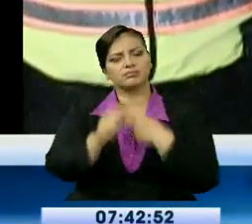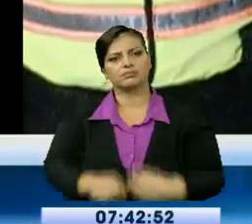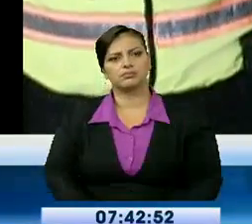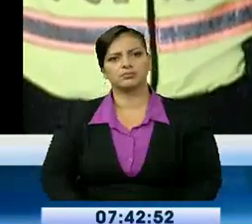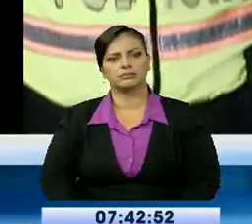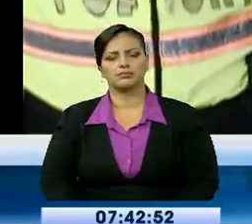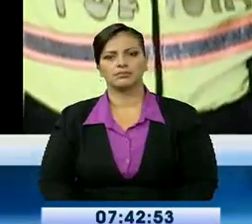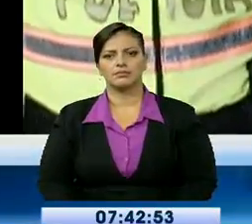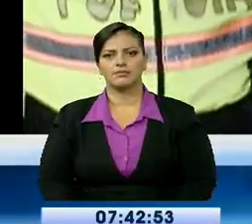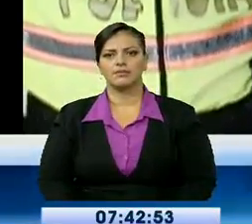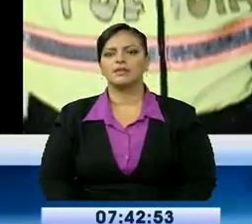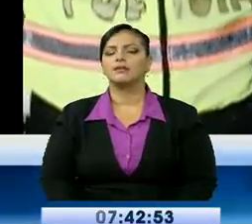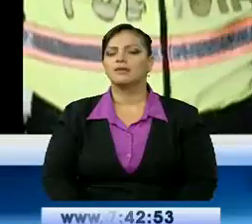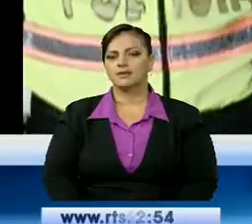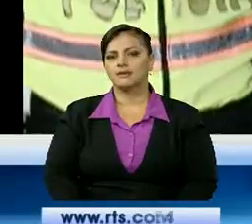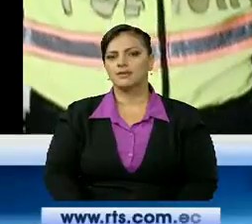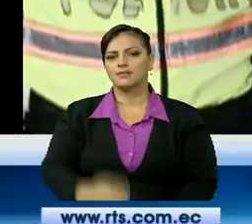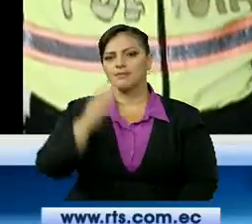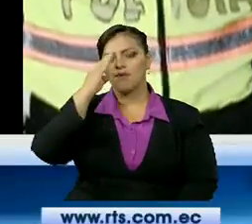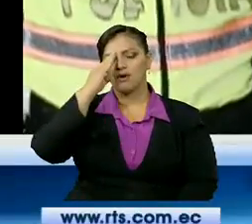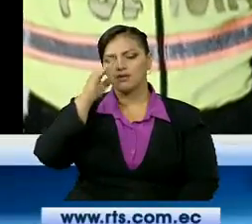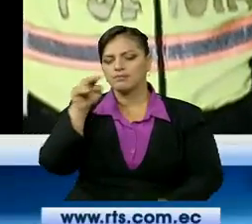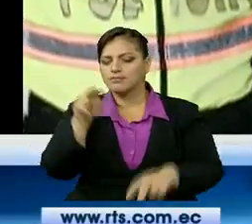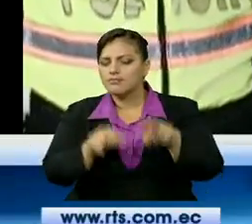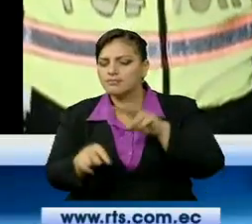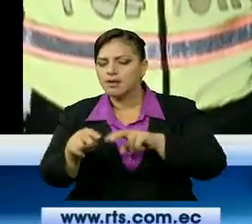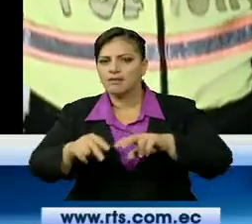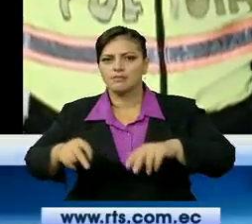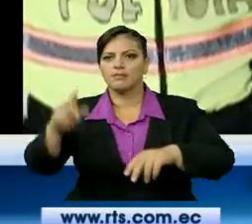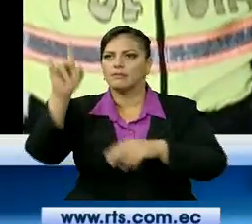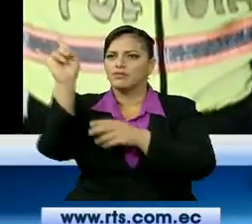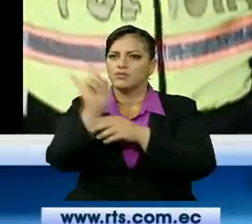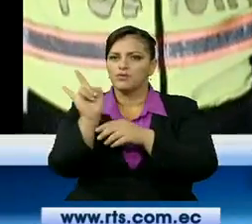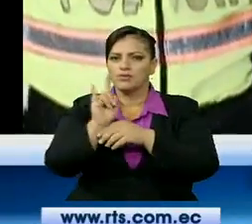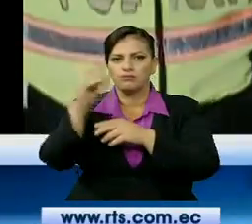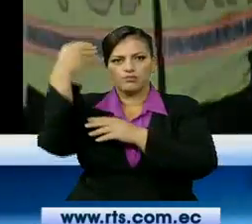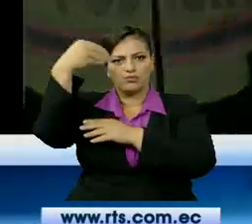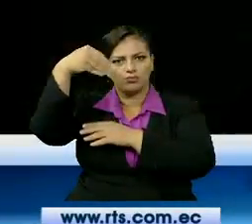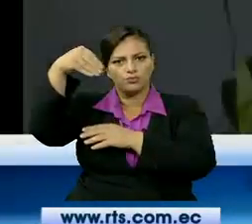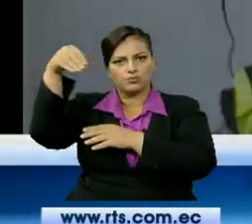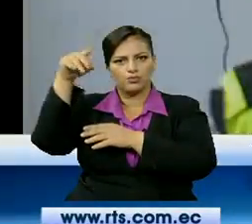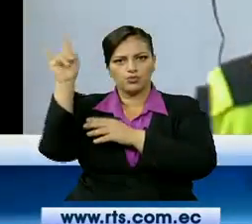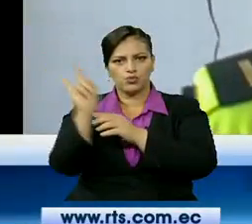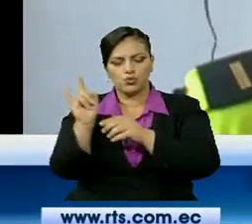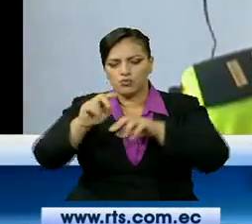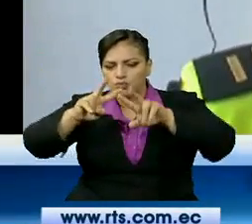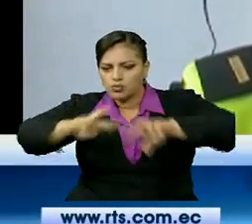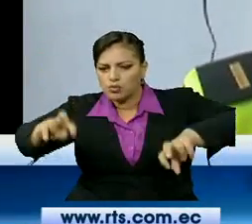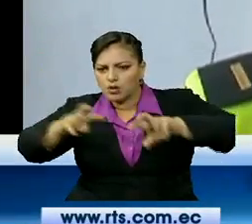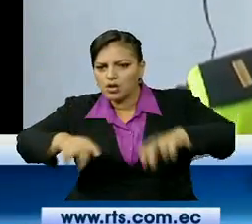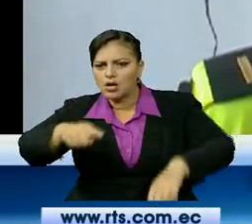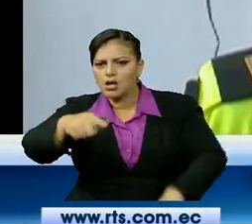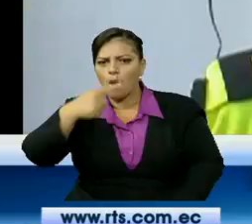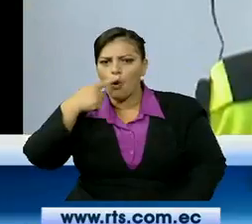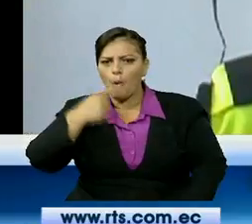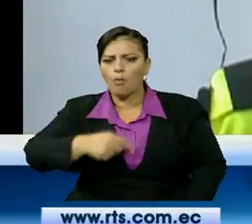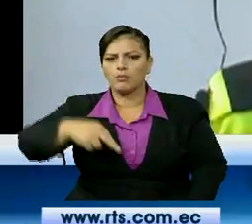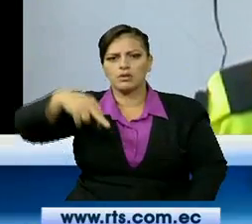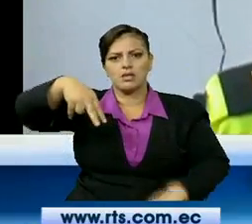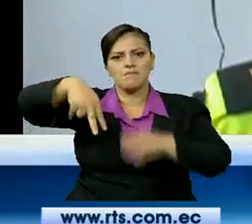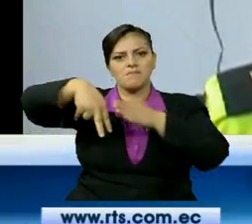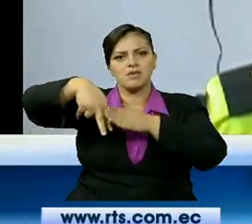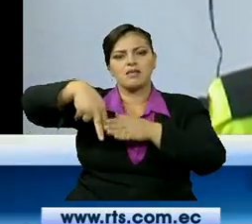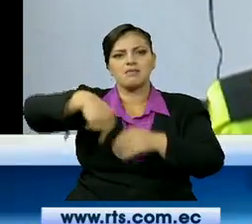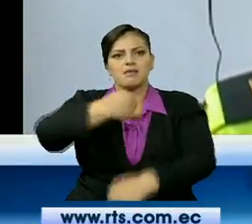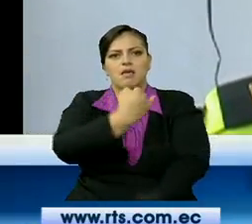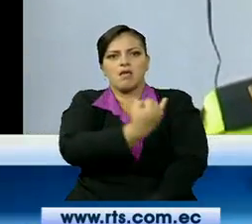presentaba en la pierna. Con estos antecedentes se difunde la información a las unidades asignadas, pues, y empieza